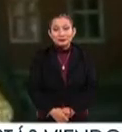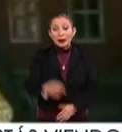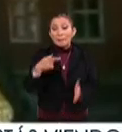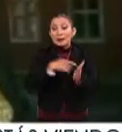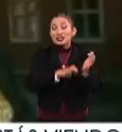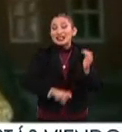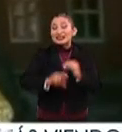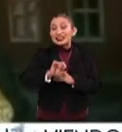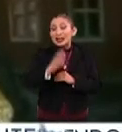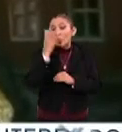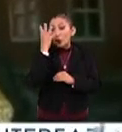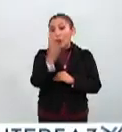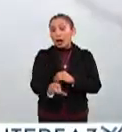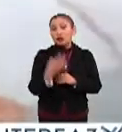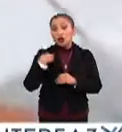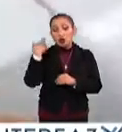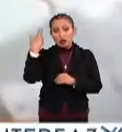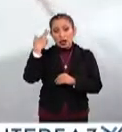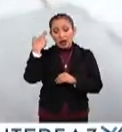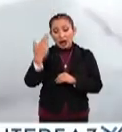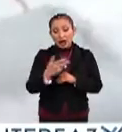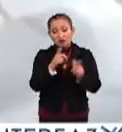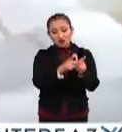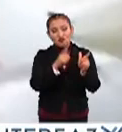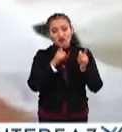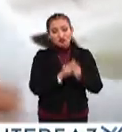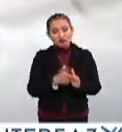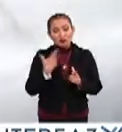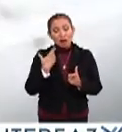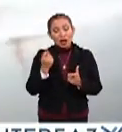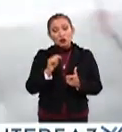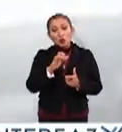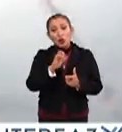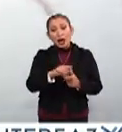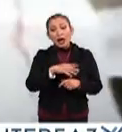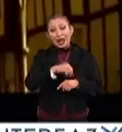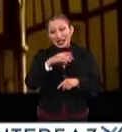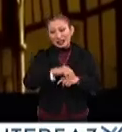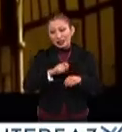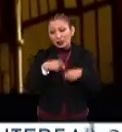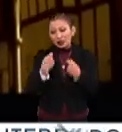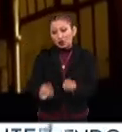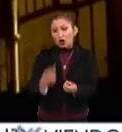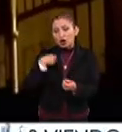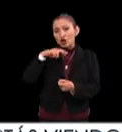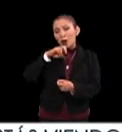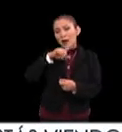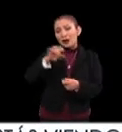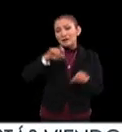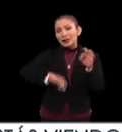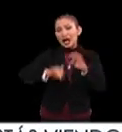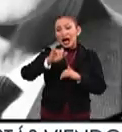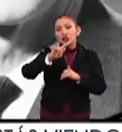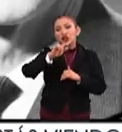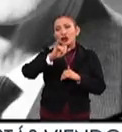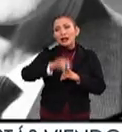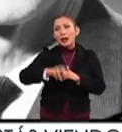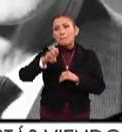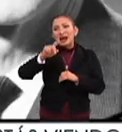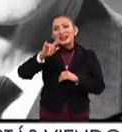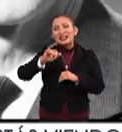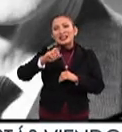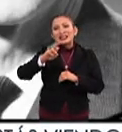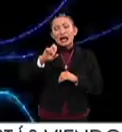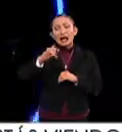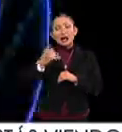En 1974, la Real Academia de la Ciencia sueca otorgó el Premio Nobel de Física a los científicos Anthony Hewish y Martin